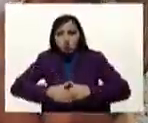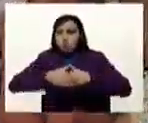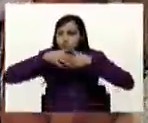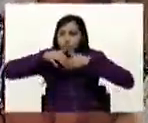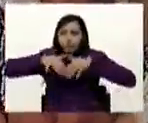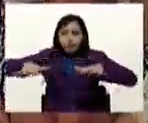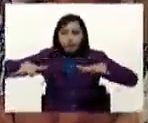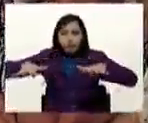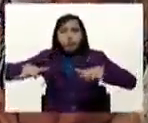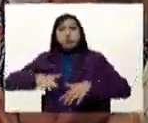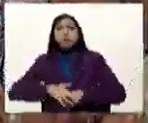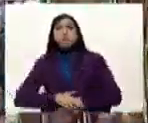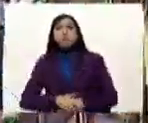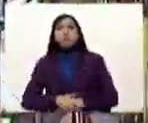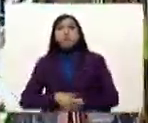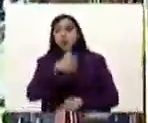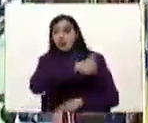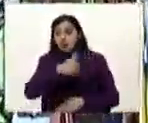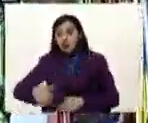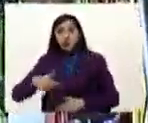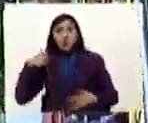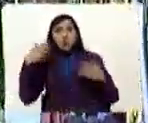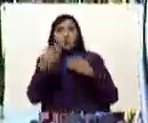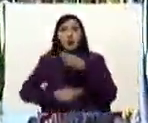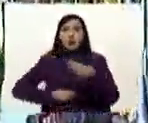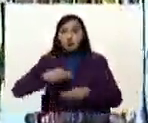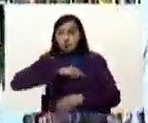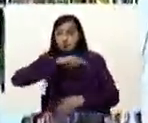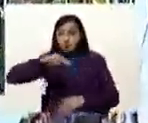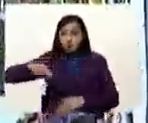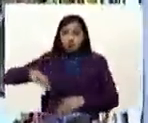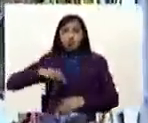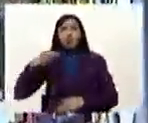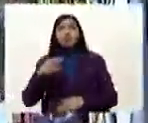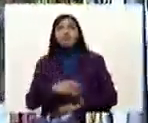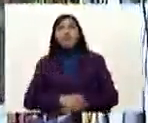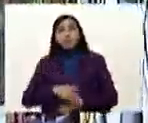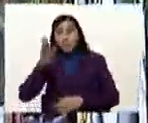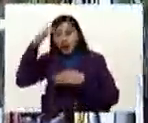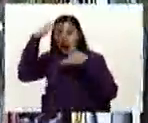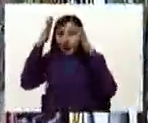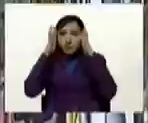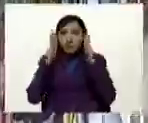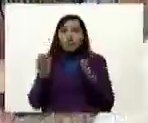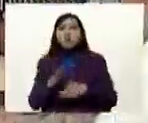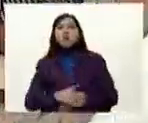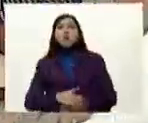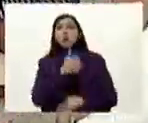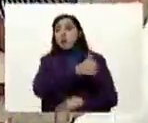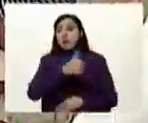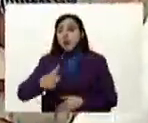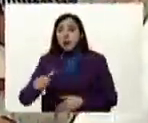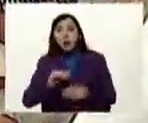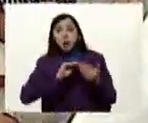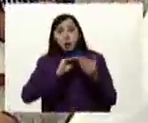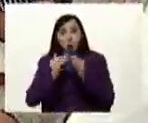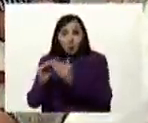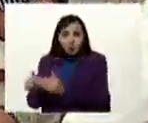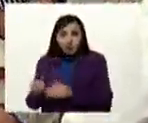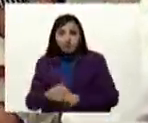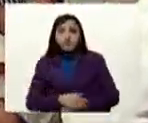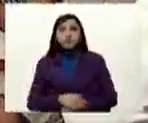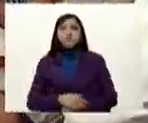despliega en cada una de las jornadas y hacemos el punticírculo. Nosotros implementamos en estas comunidades lo que